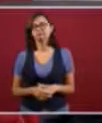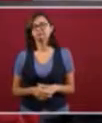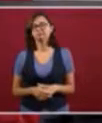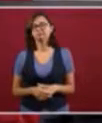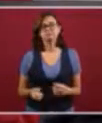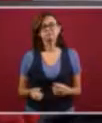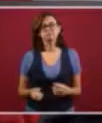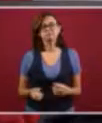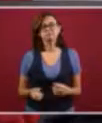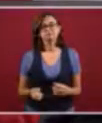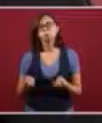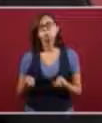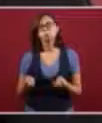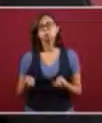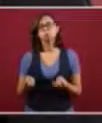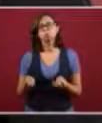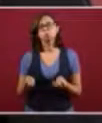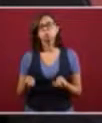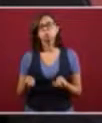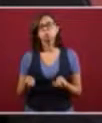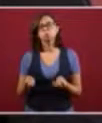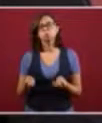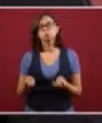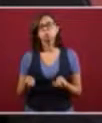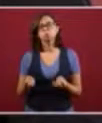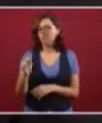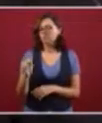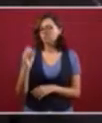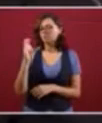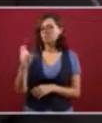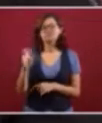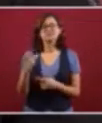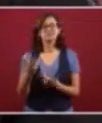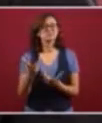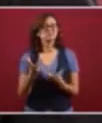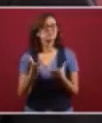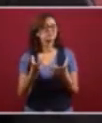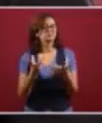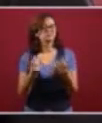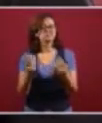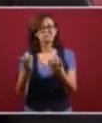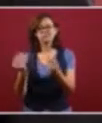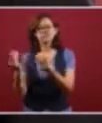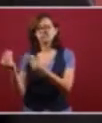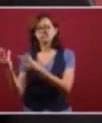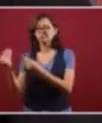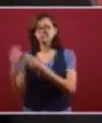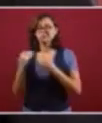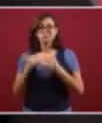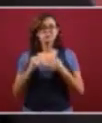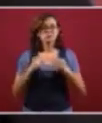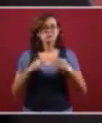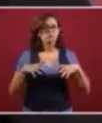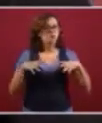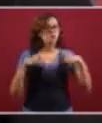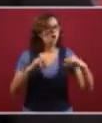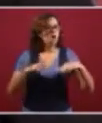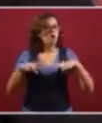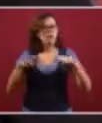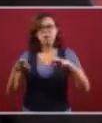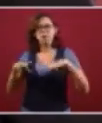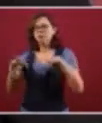civil se crearon en contra la corrupción hay una y muy famosa